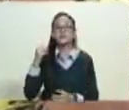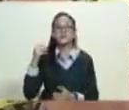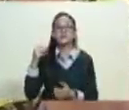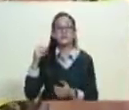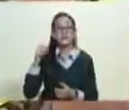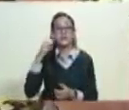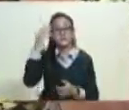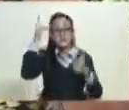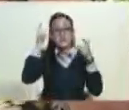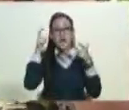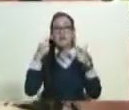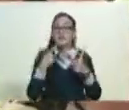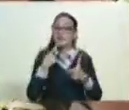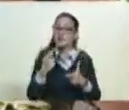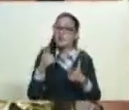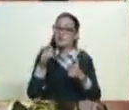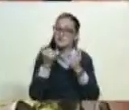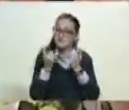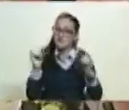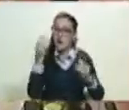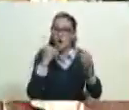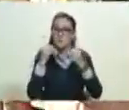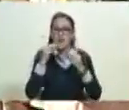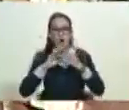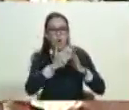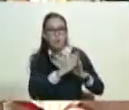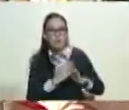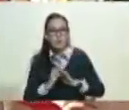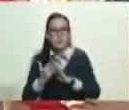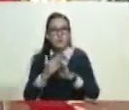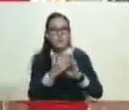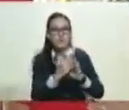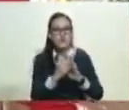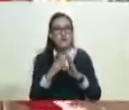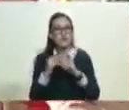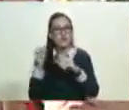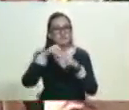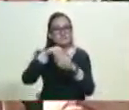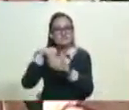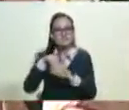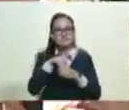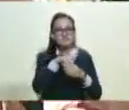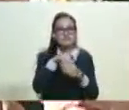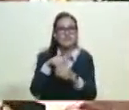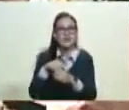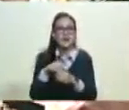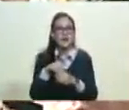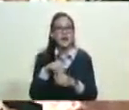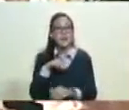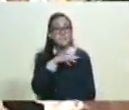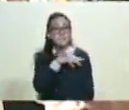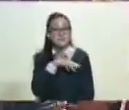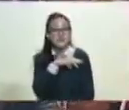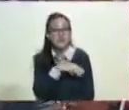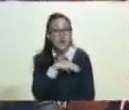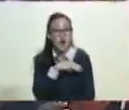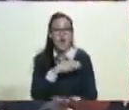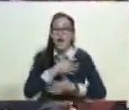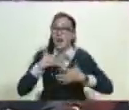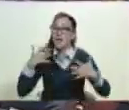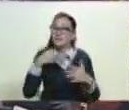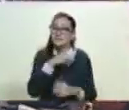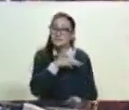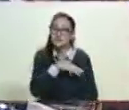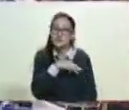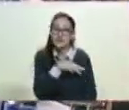comandante Hugo Chávez. A las comunas, a los comuneros que están también acá, a las misiones, a las grandes